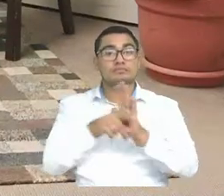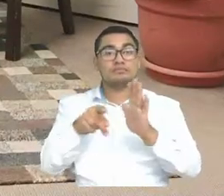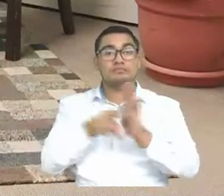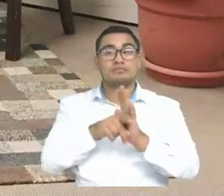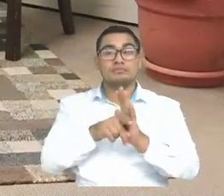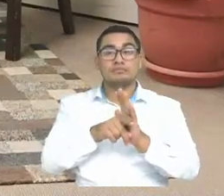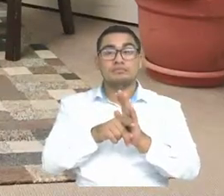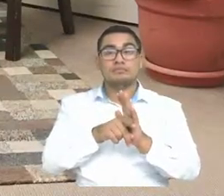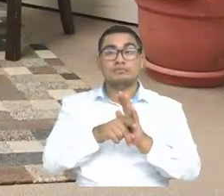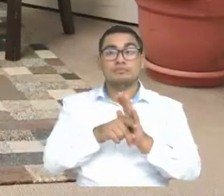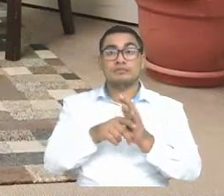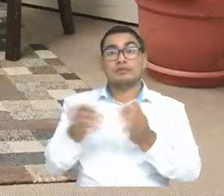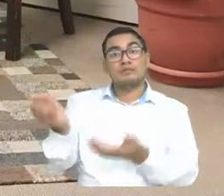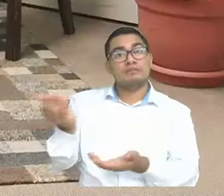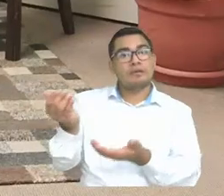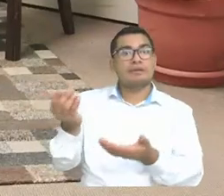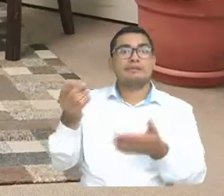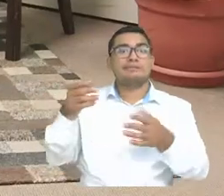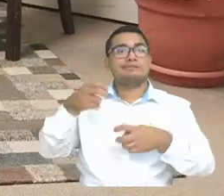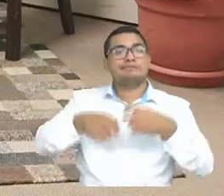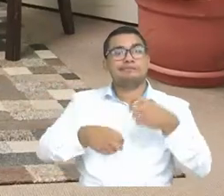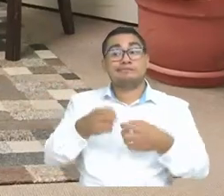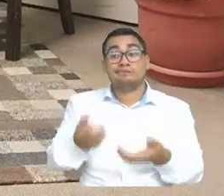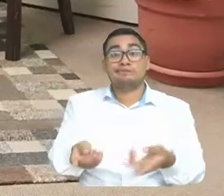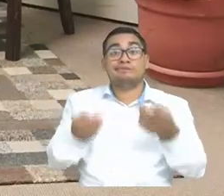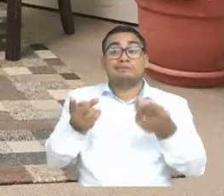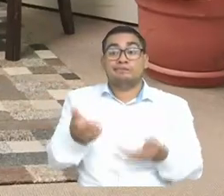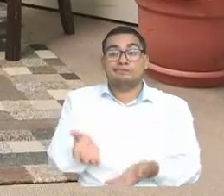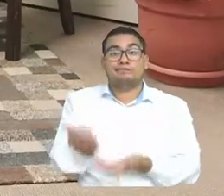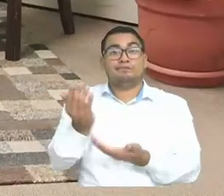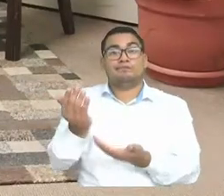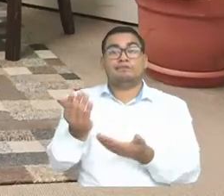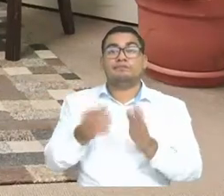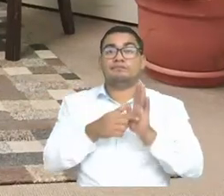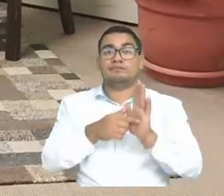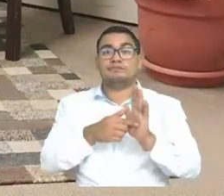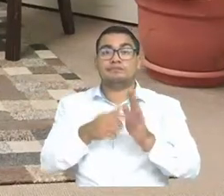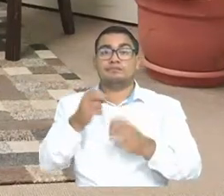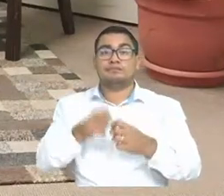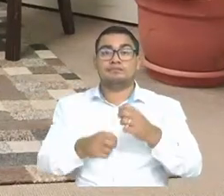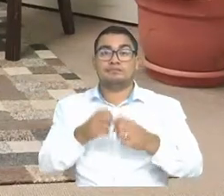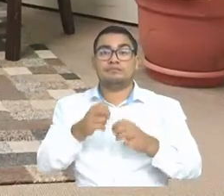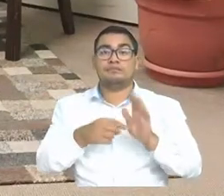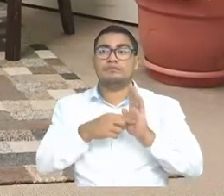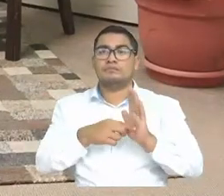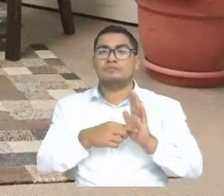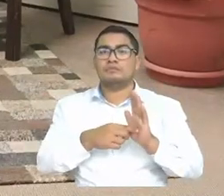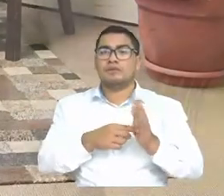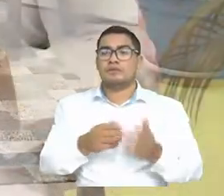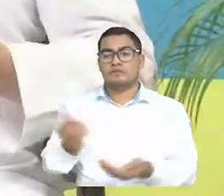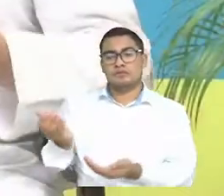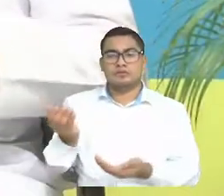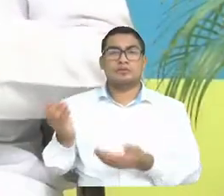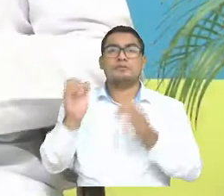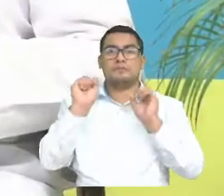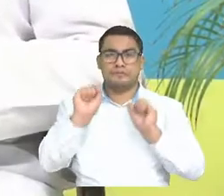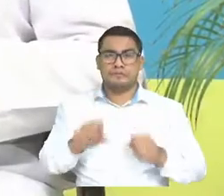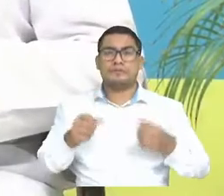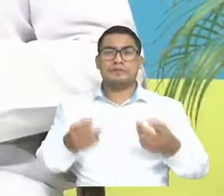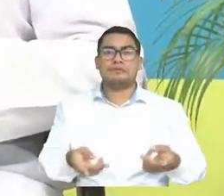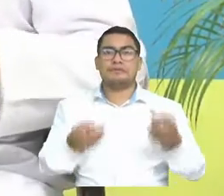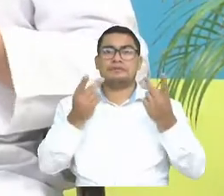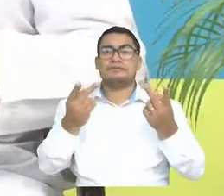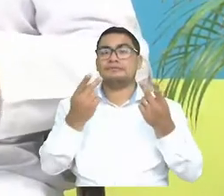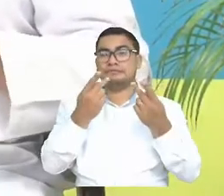para el bebé, ¿verdad? Hay más complicaciones. Con esto no quiero decir de que el bebé no pueda sobrevivir, pero sí se